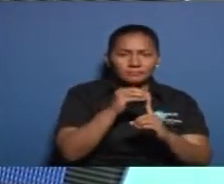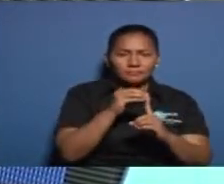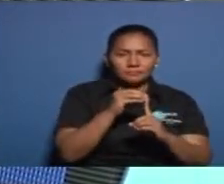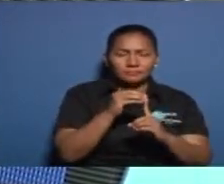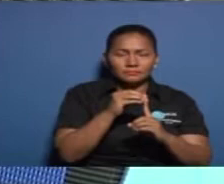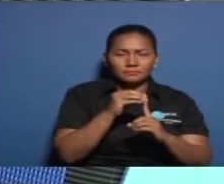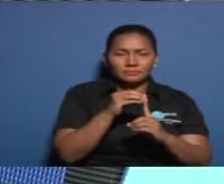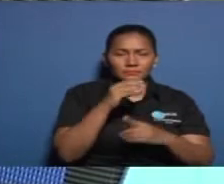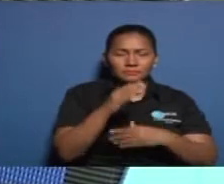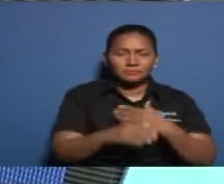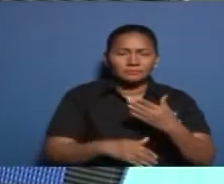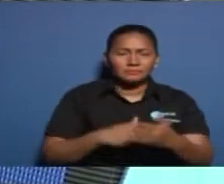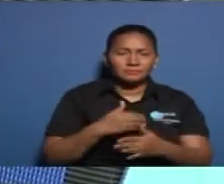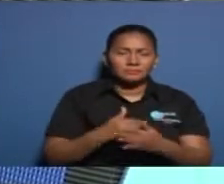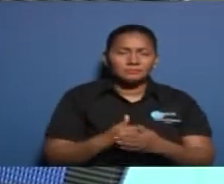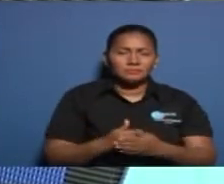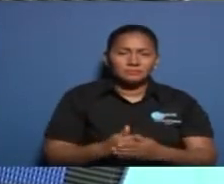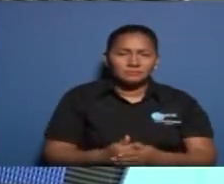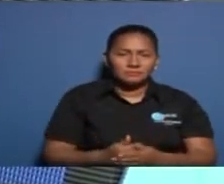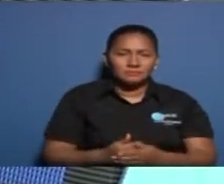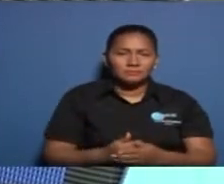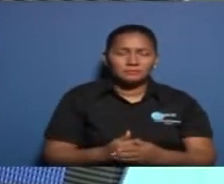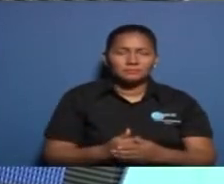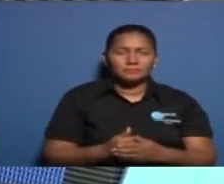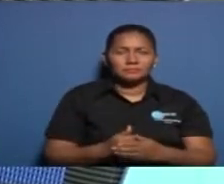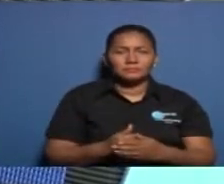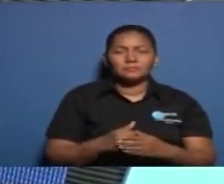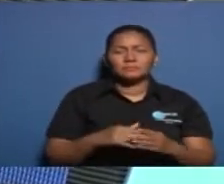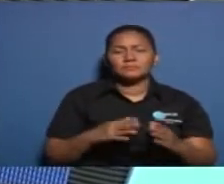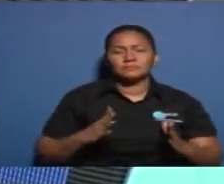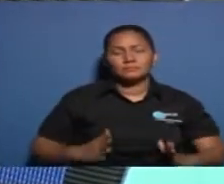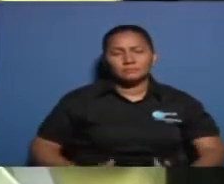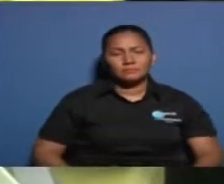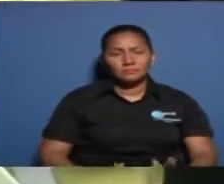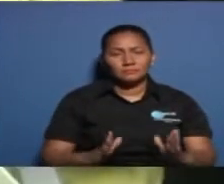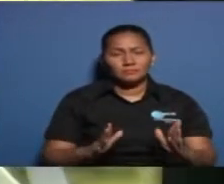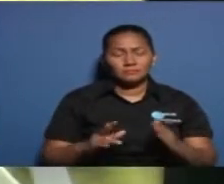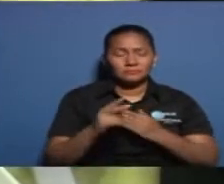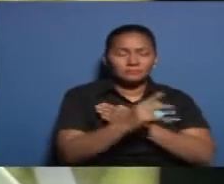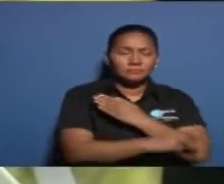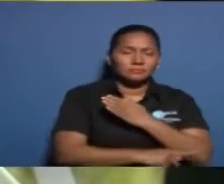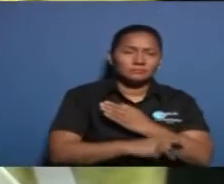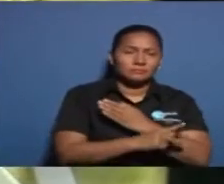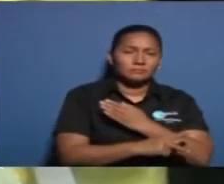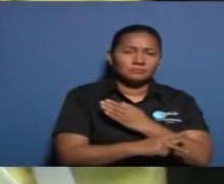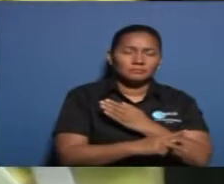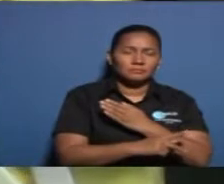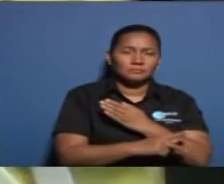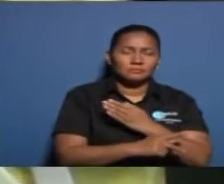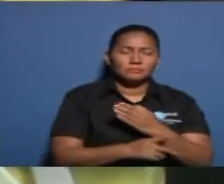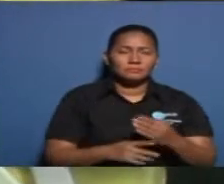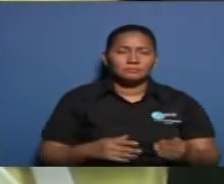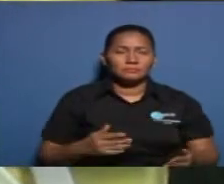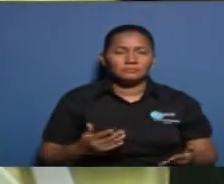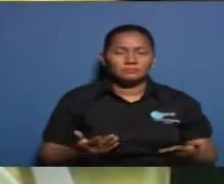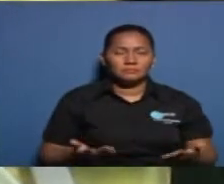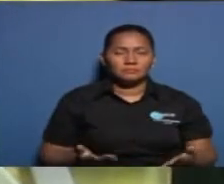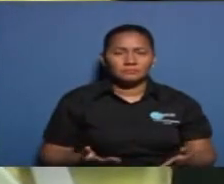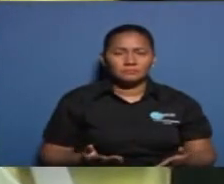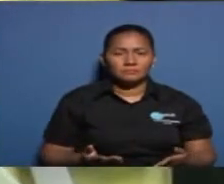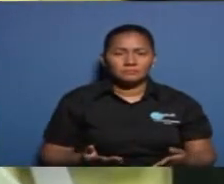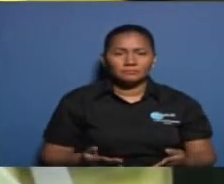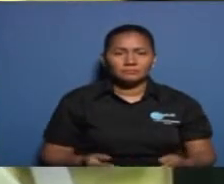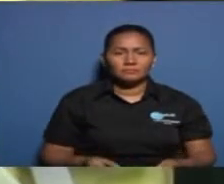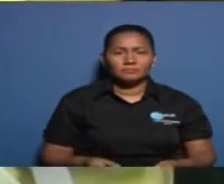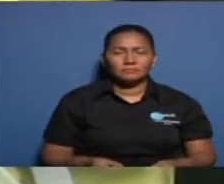de nuestro país de nuestros hijos y del planeta yo quiero señalar eso que lo que está en juego no es el bienestar de las mujeres